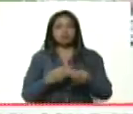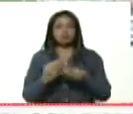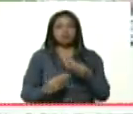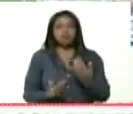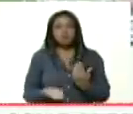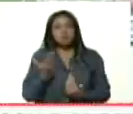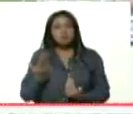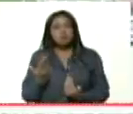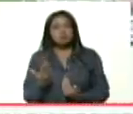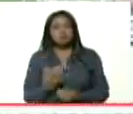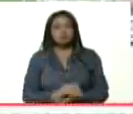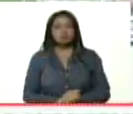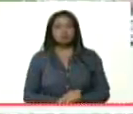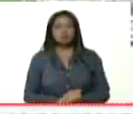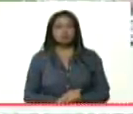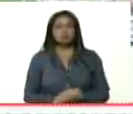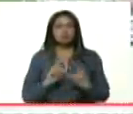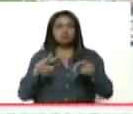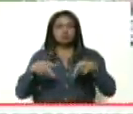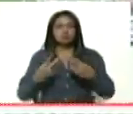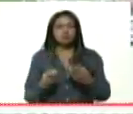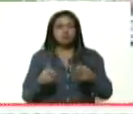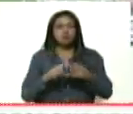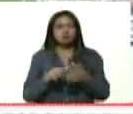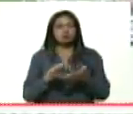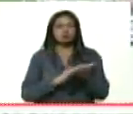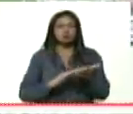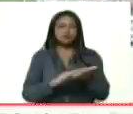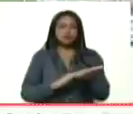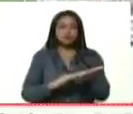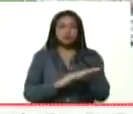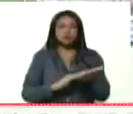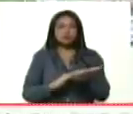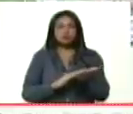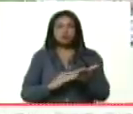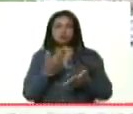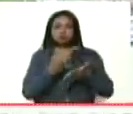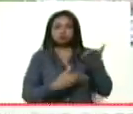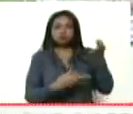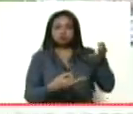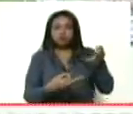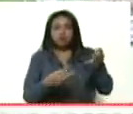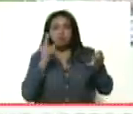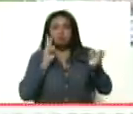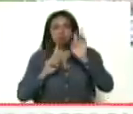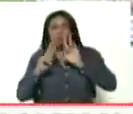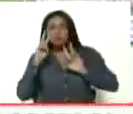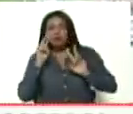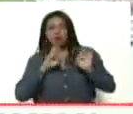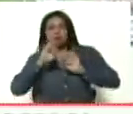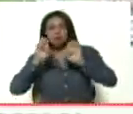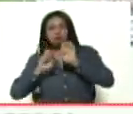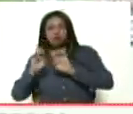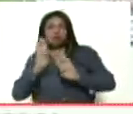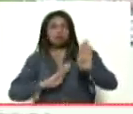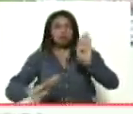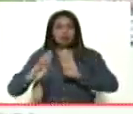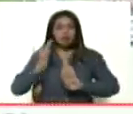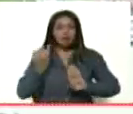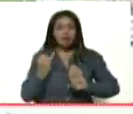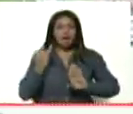importante para la reconstrucción del expediente epidemiológico de los casos